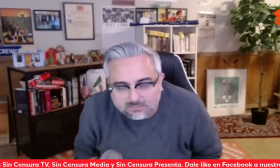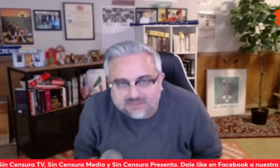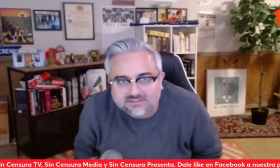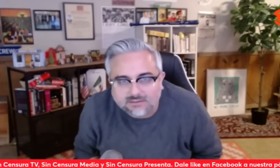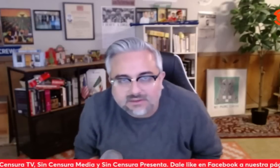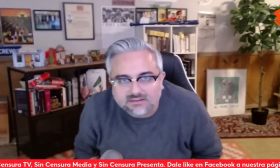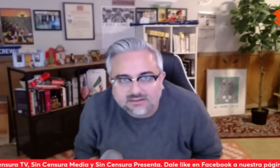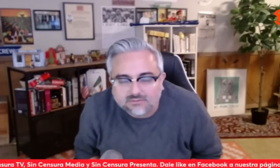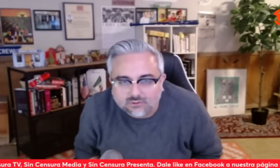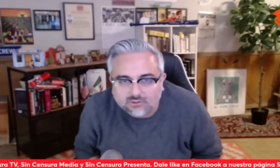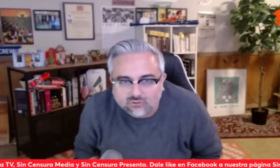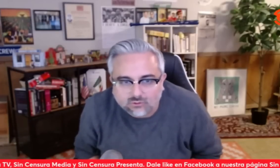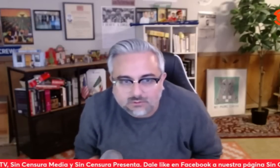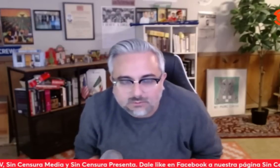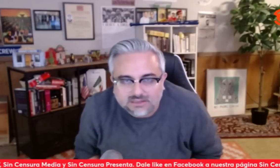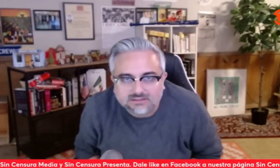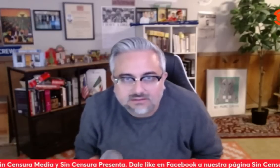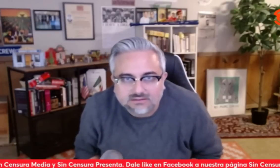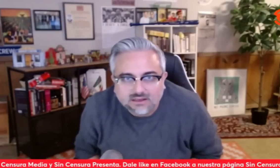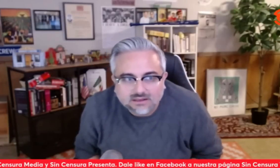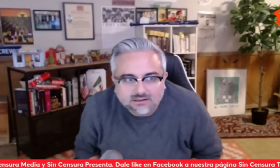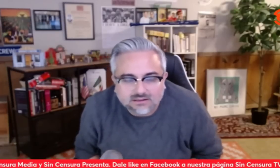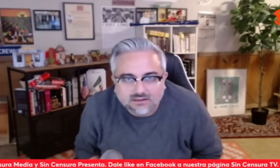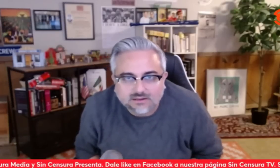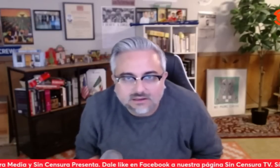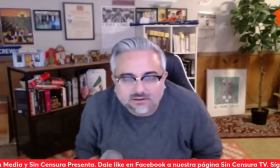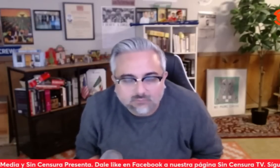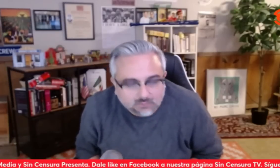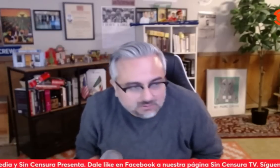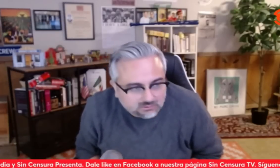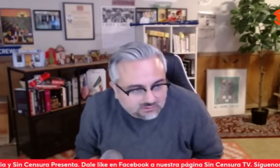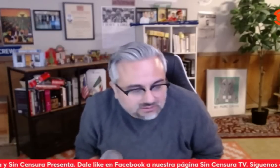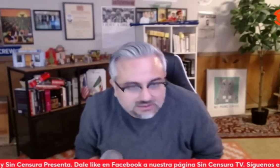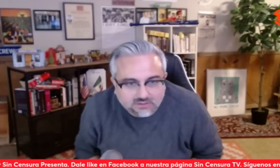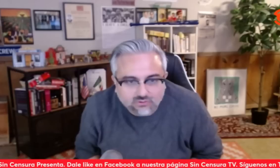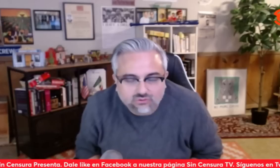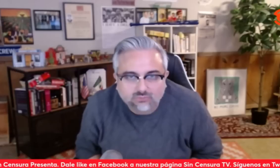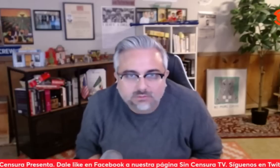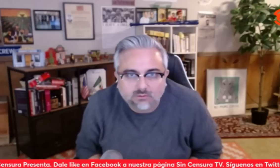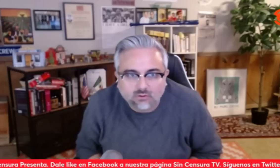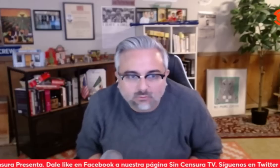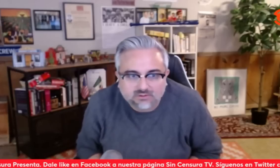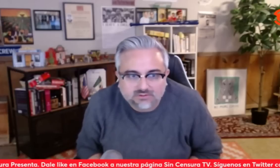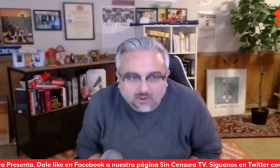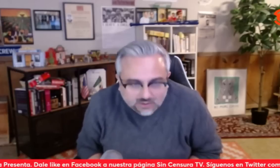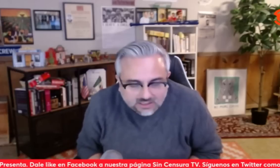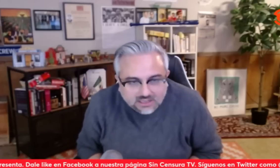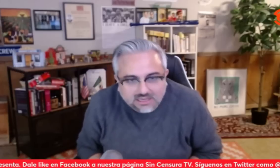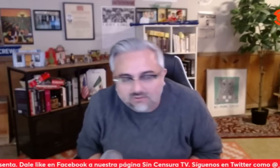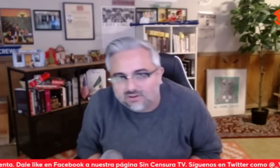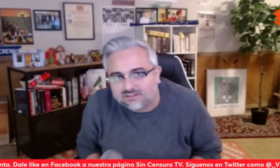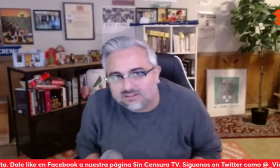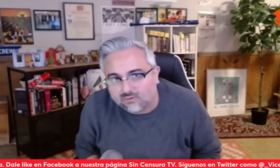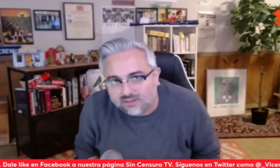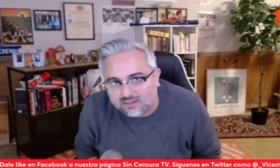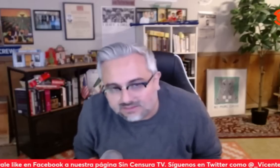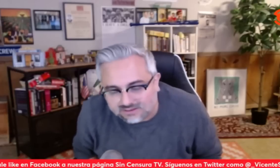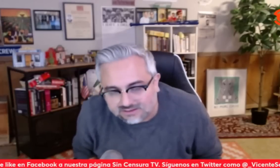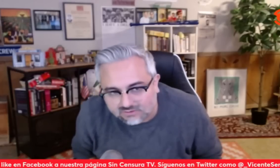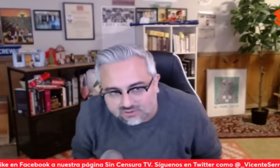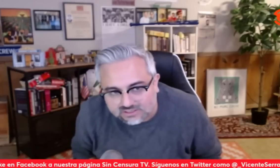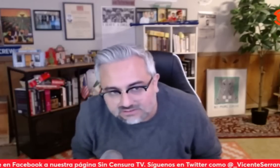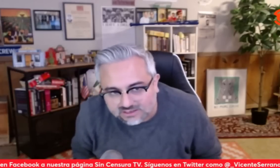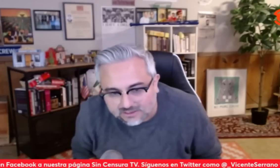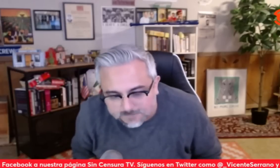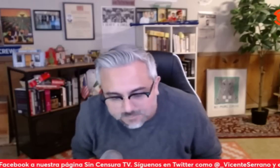investigación que precisamente uno de los sobrevivientes del movimiento del 68, Pablo Gómez, ahora al frente de la Unidad de